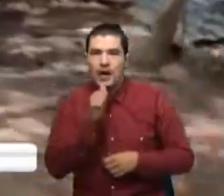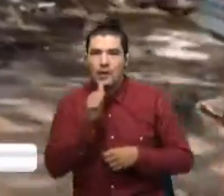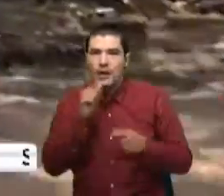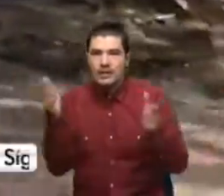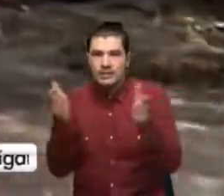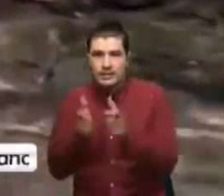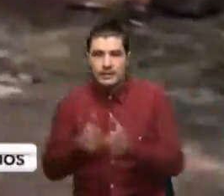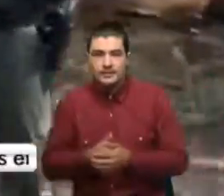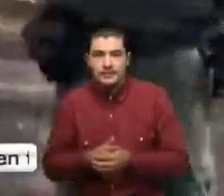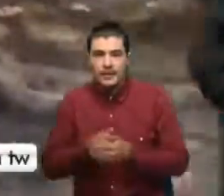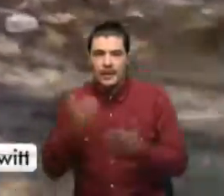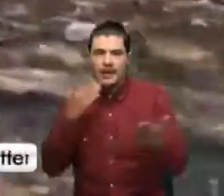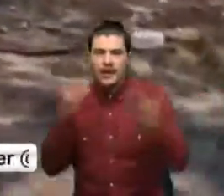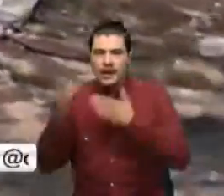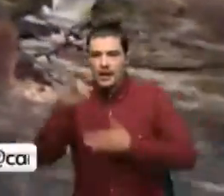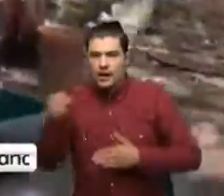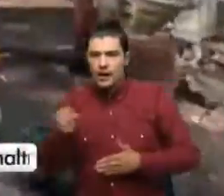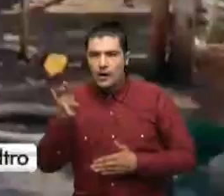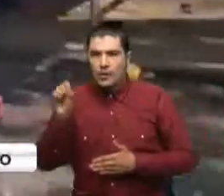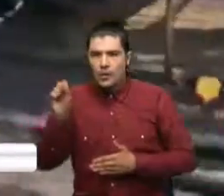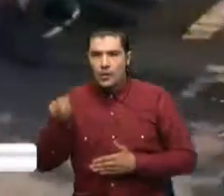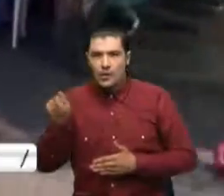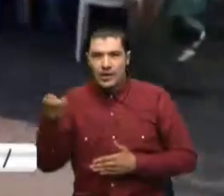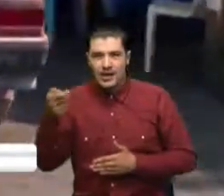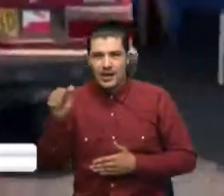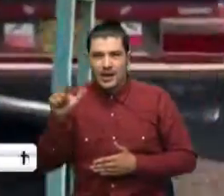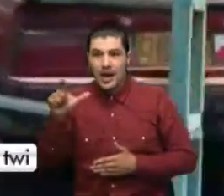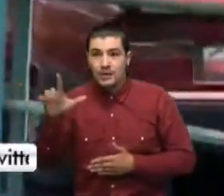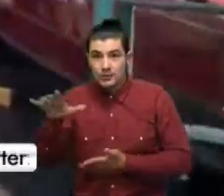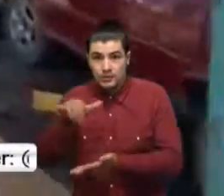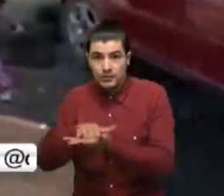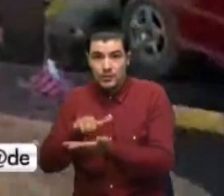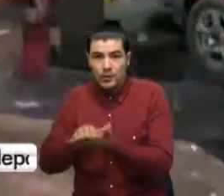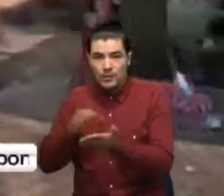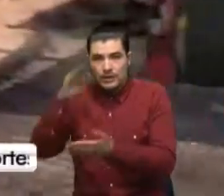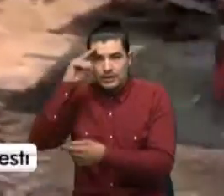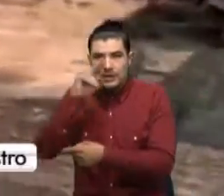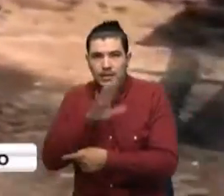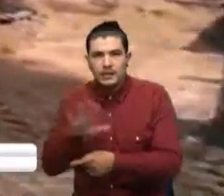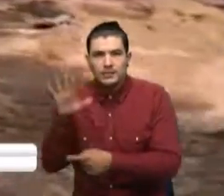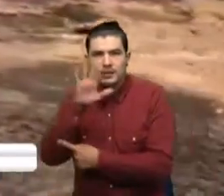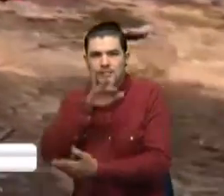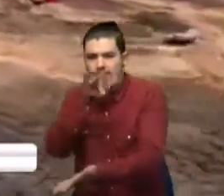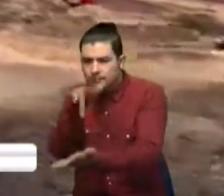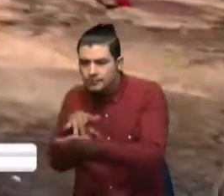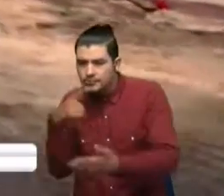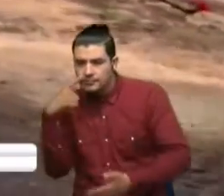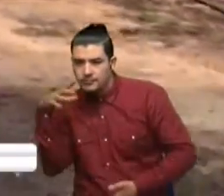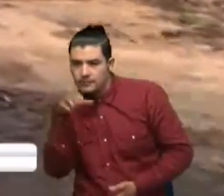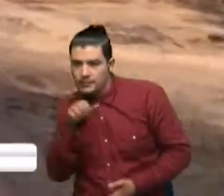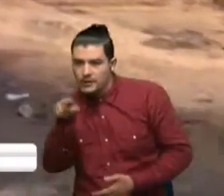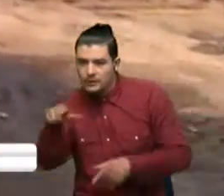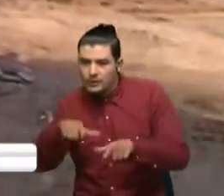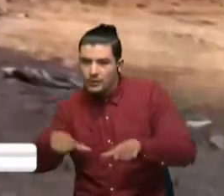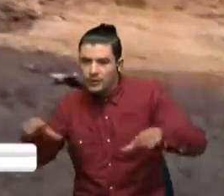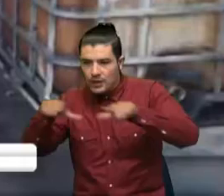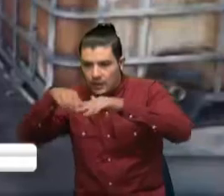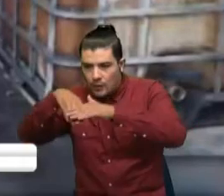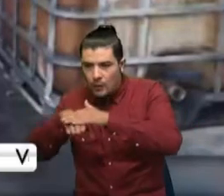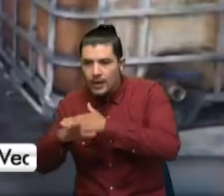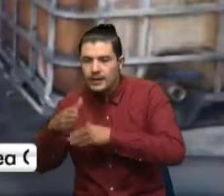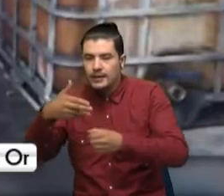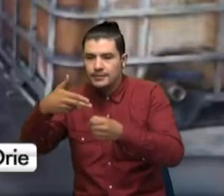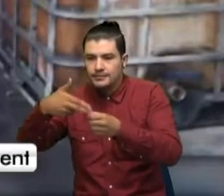corregimiento el juncal del municipio de aguachica llegaron las tropas y la policía donde fue descubierto un depósito de gasolina de contrabando